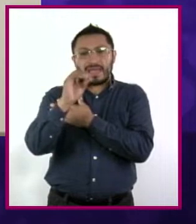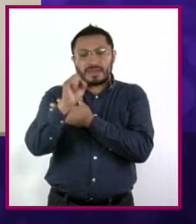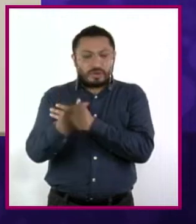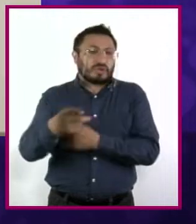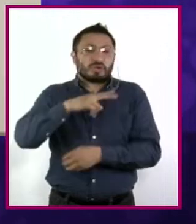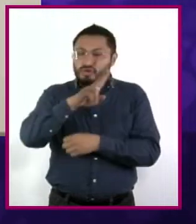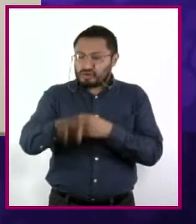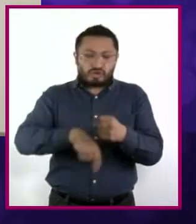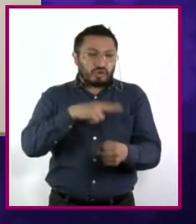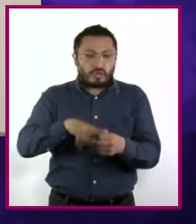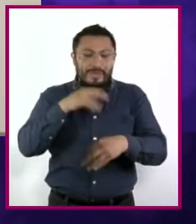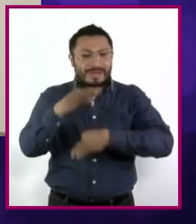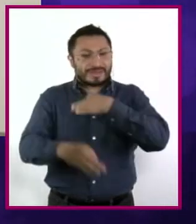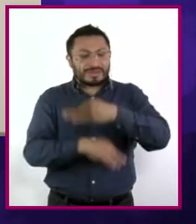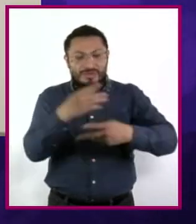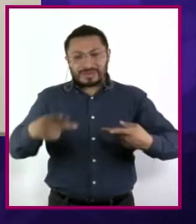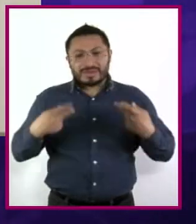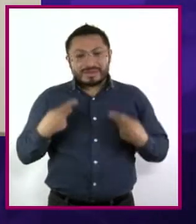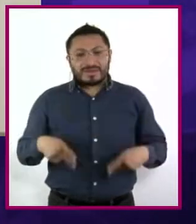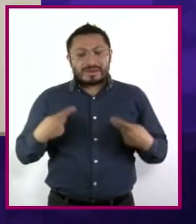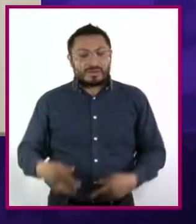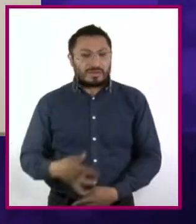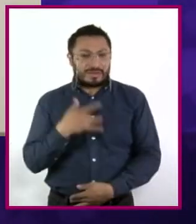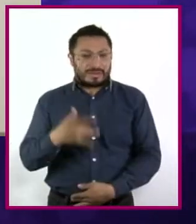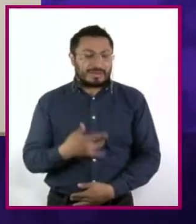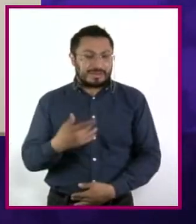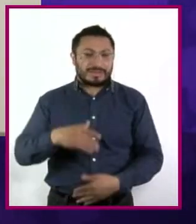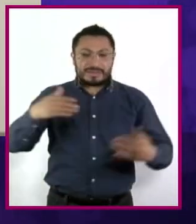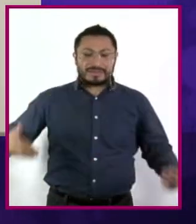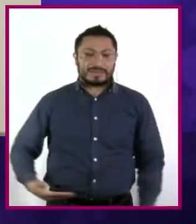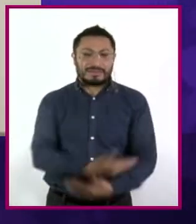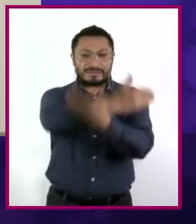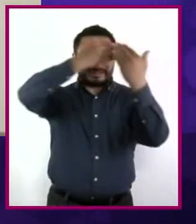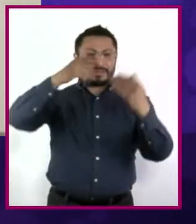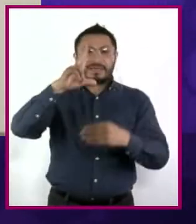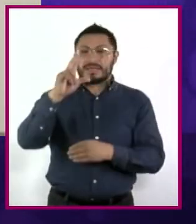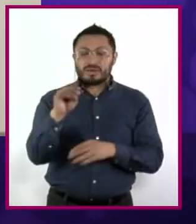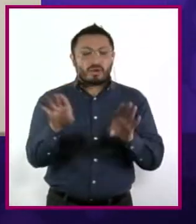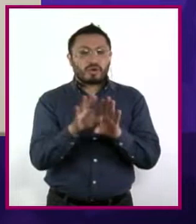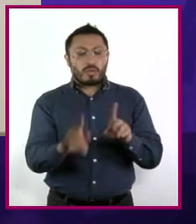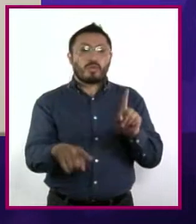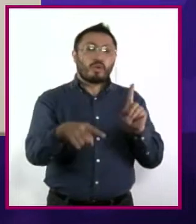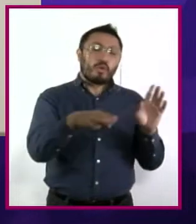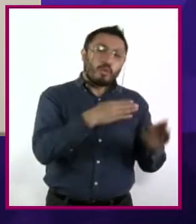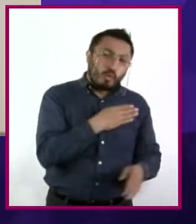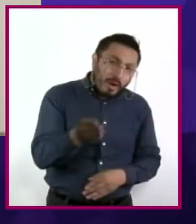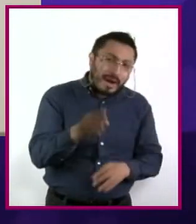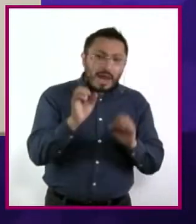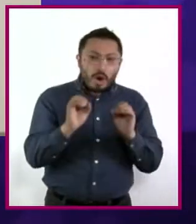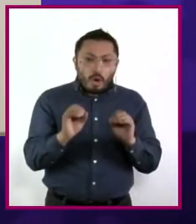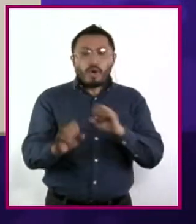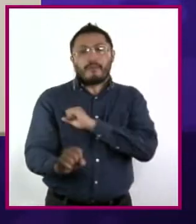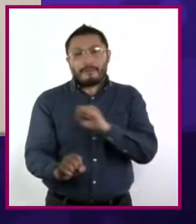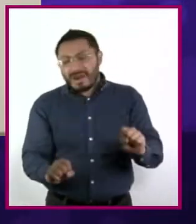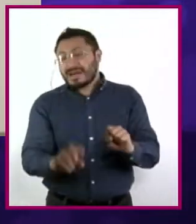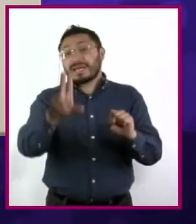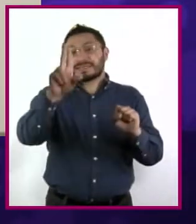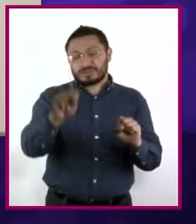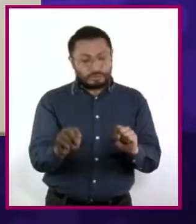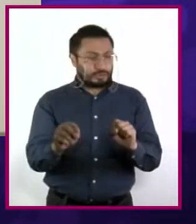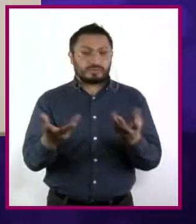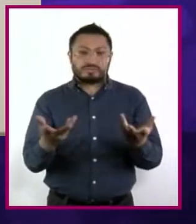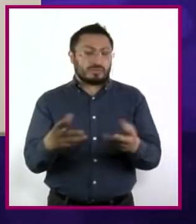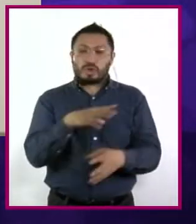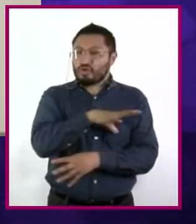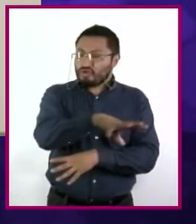evitar, no los podemos esconder. No existen emociones buenas ni emociones malas, ¿no? Es